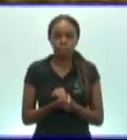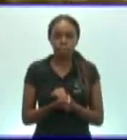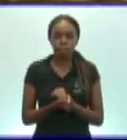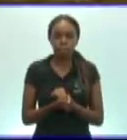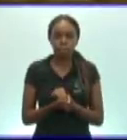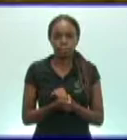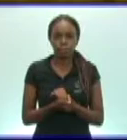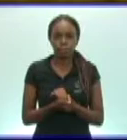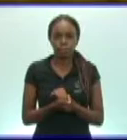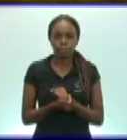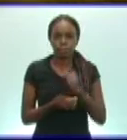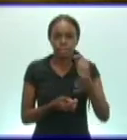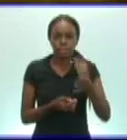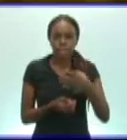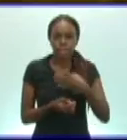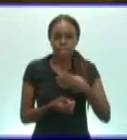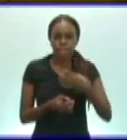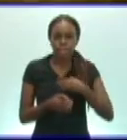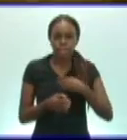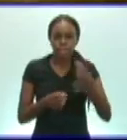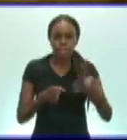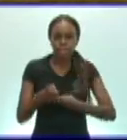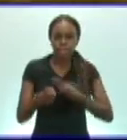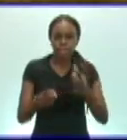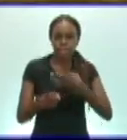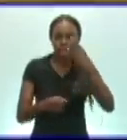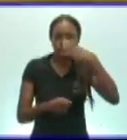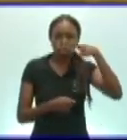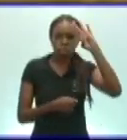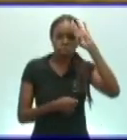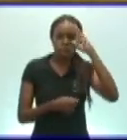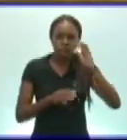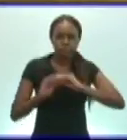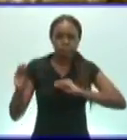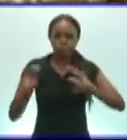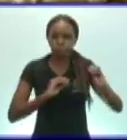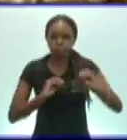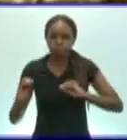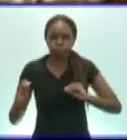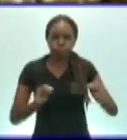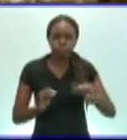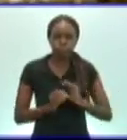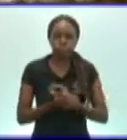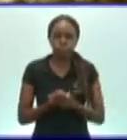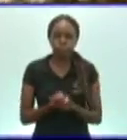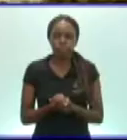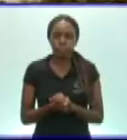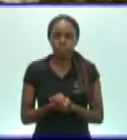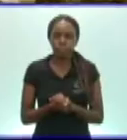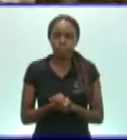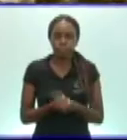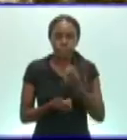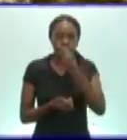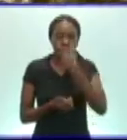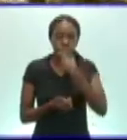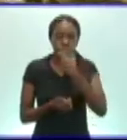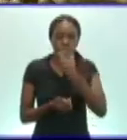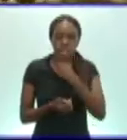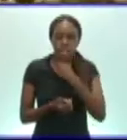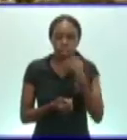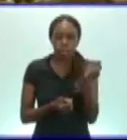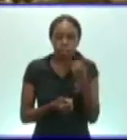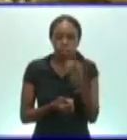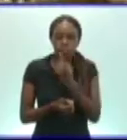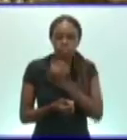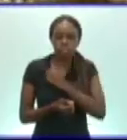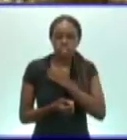Se genera una gran confusión. Los cubanos se dispersan. En torno a Céspedes solo queda un puñado